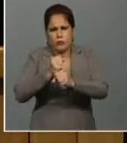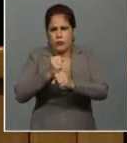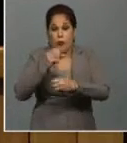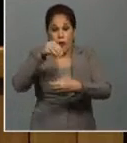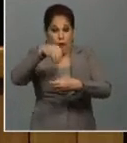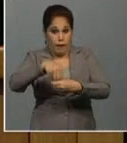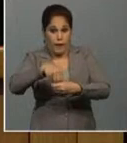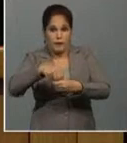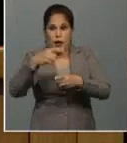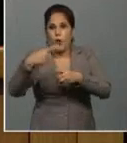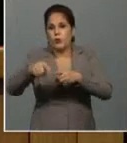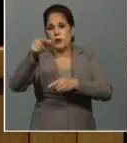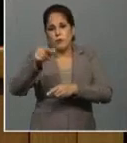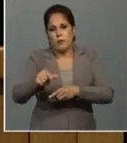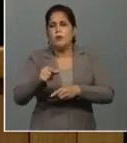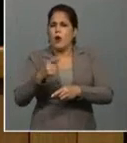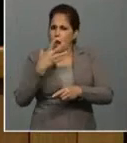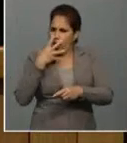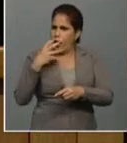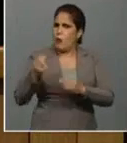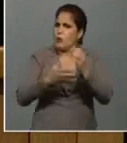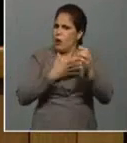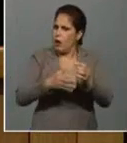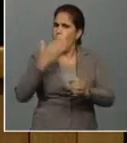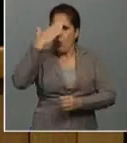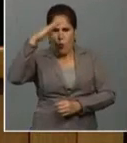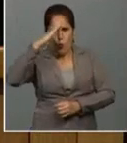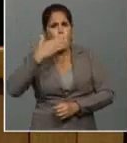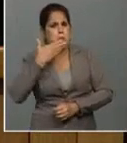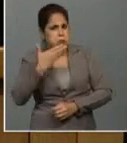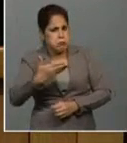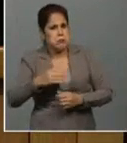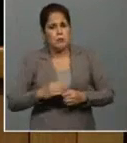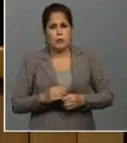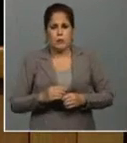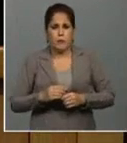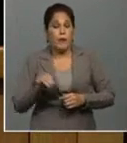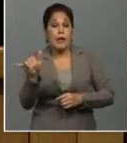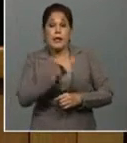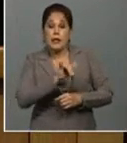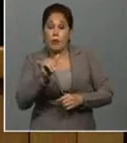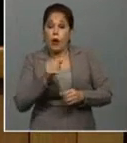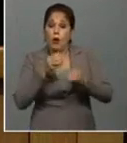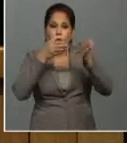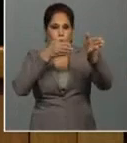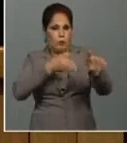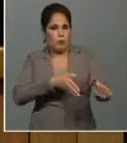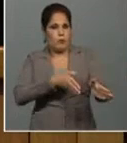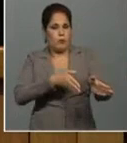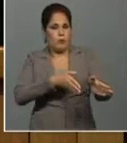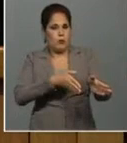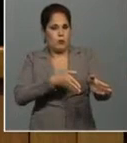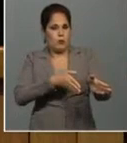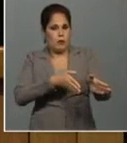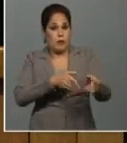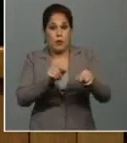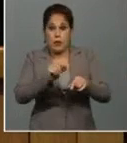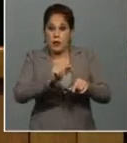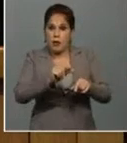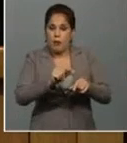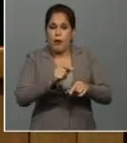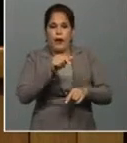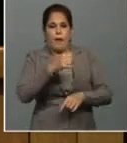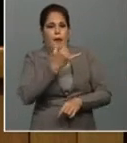entre aquellos que anhelan una realidad global mejor también ese comportamiento acrecienta la